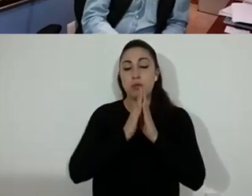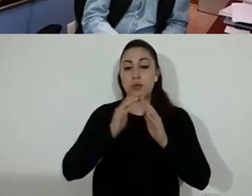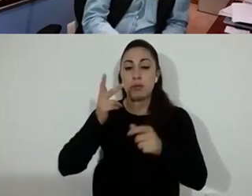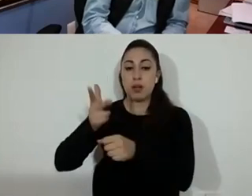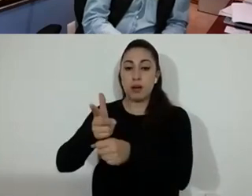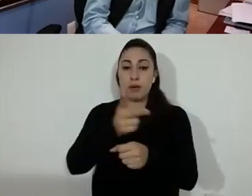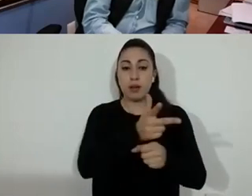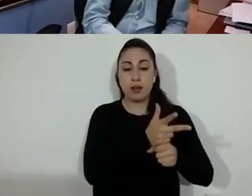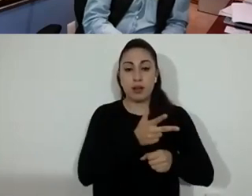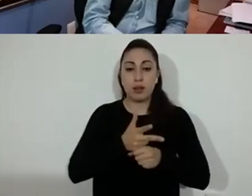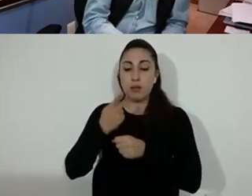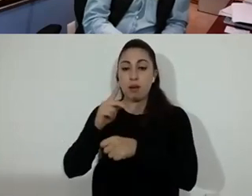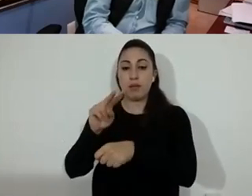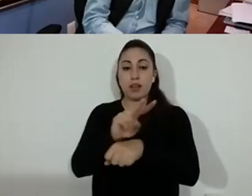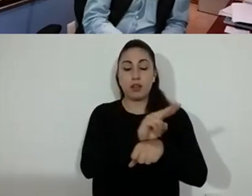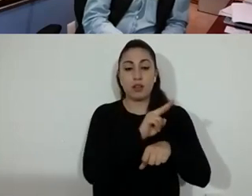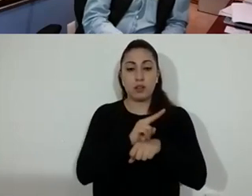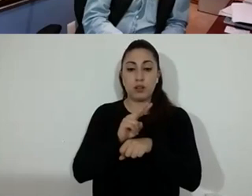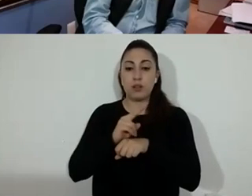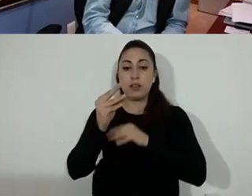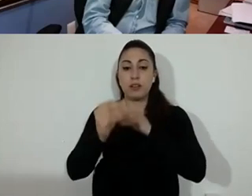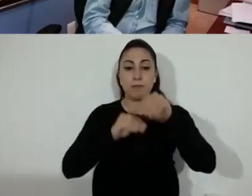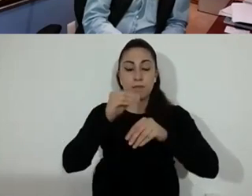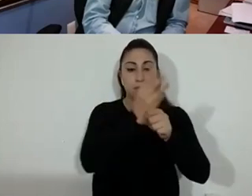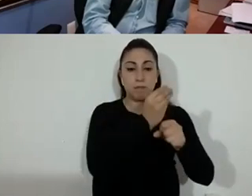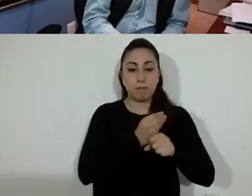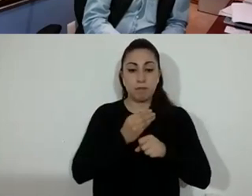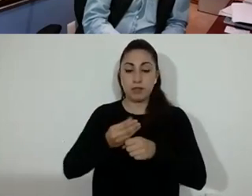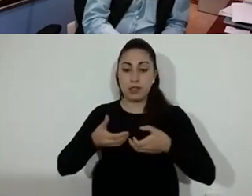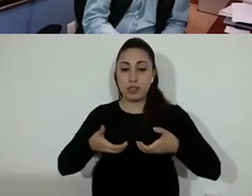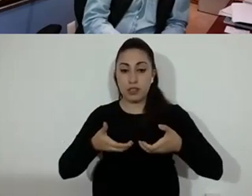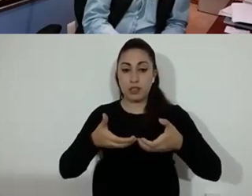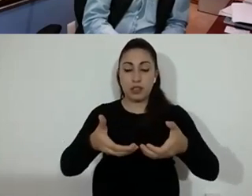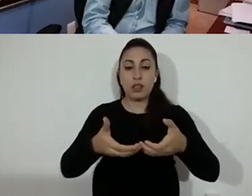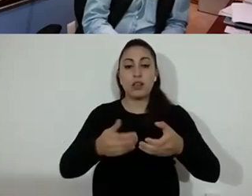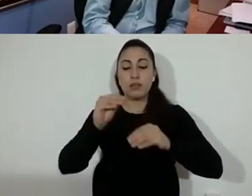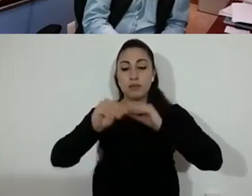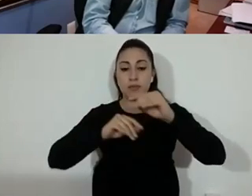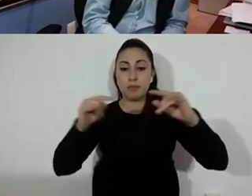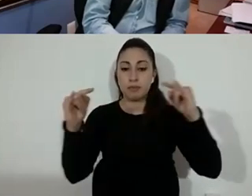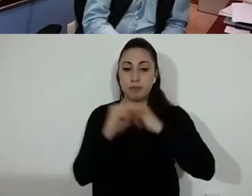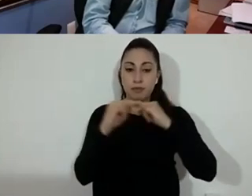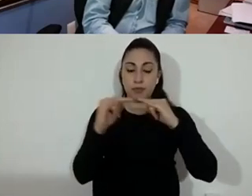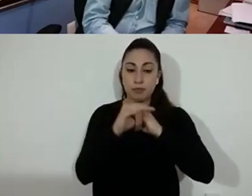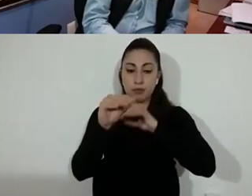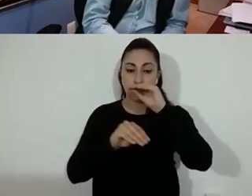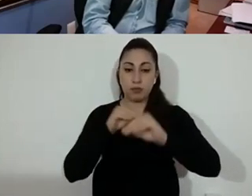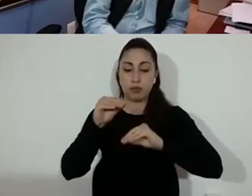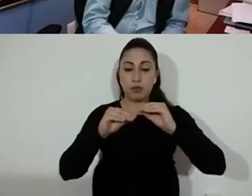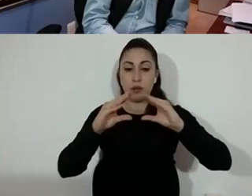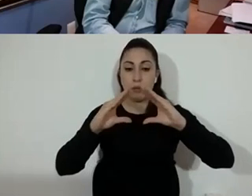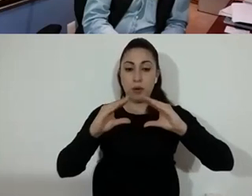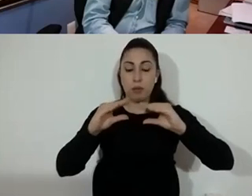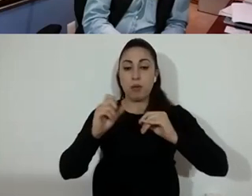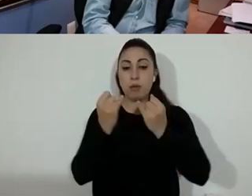y videovigilancia, pavimentación, reencarpetado, carpeta asfáltica, concreto hidráulico y